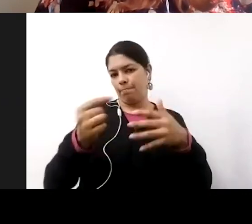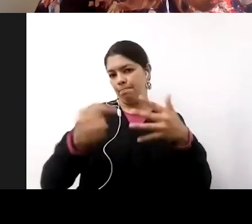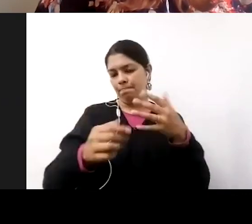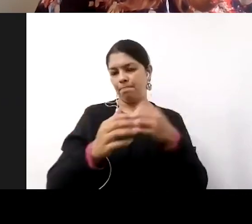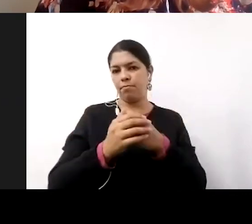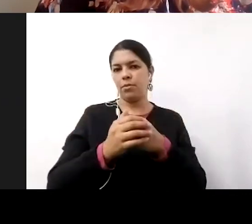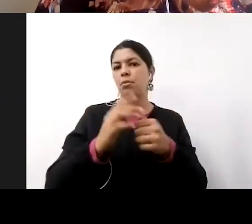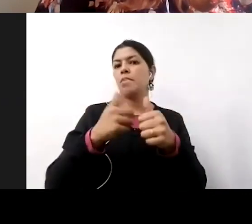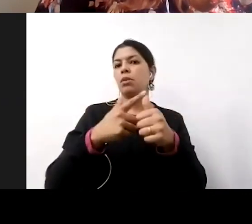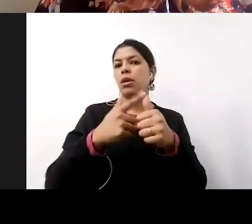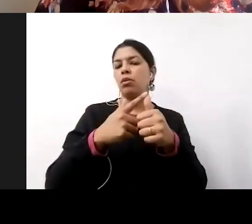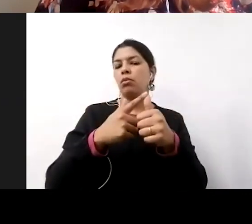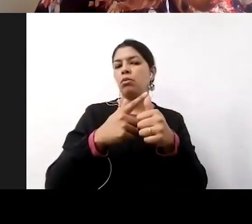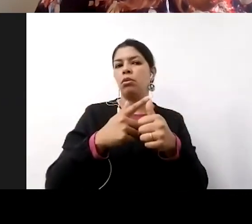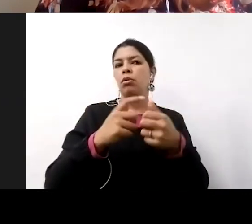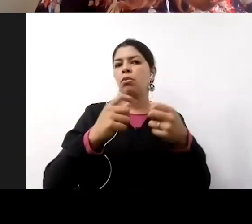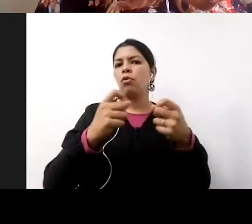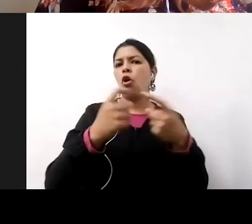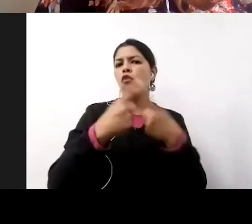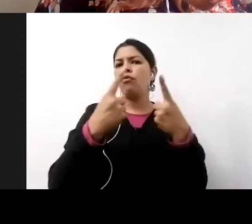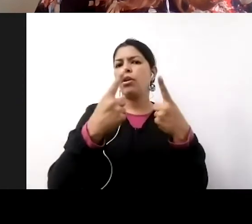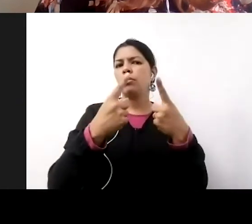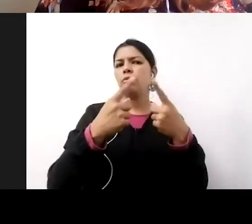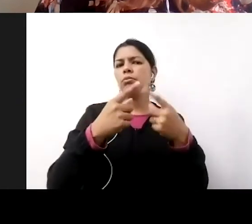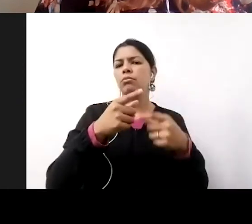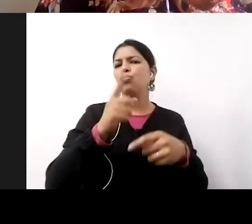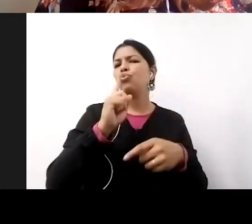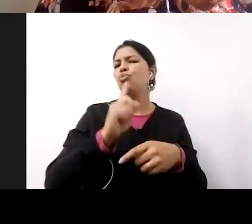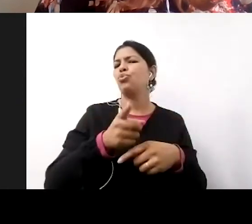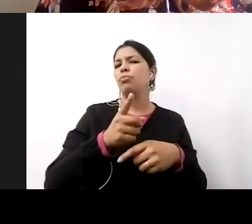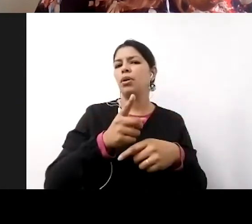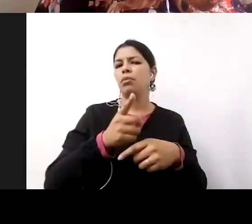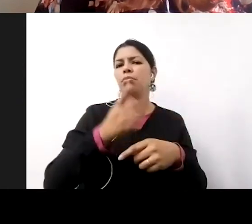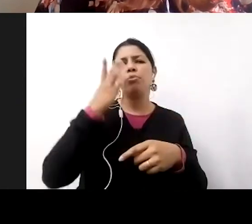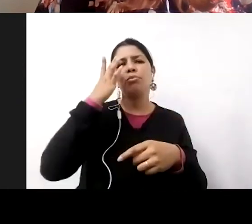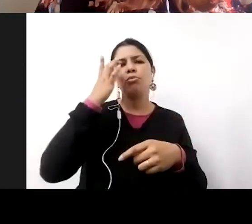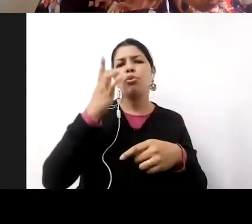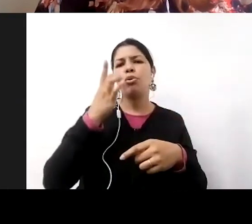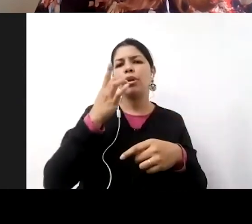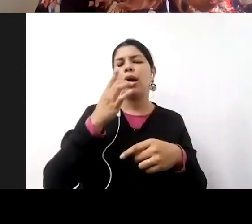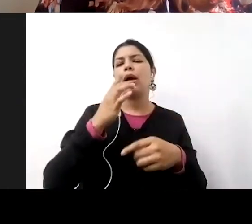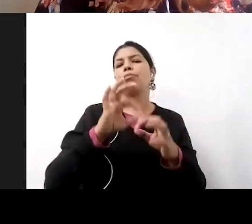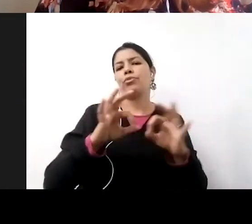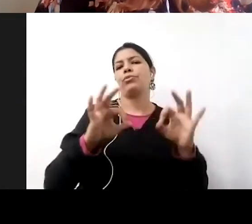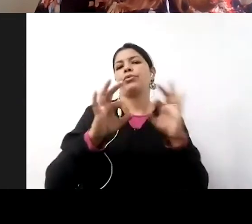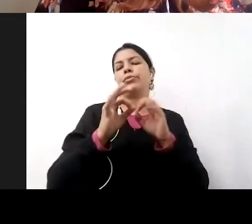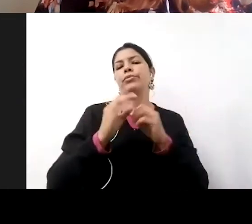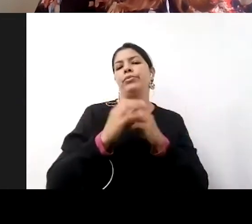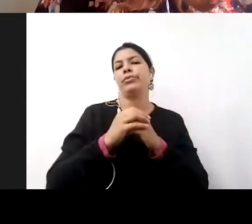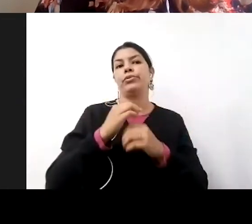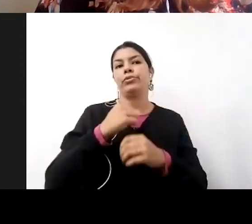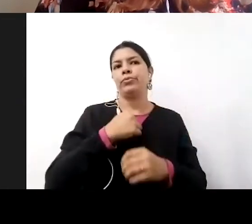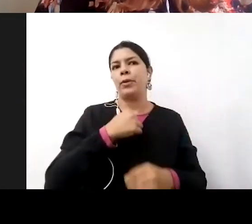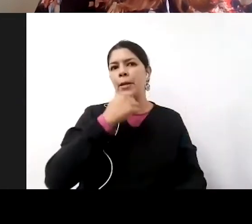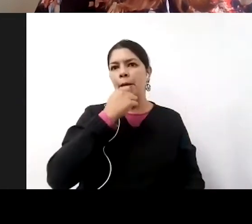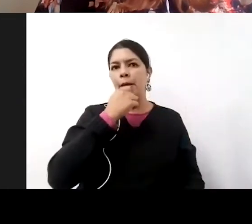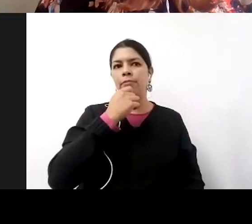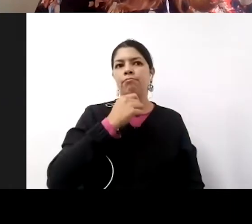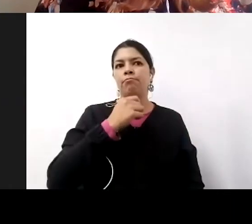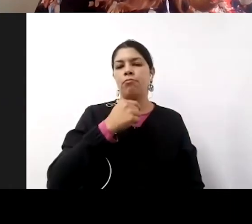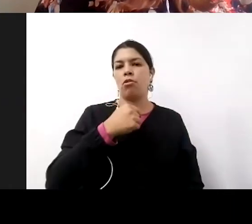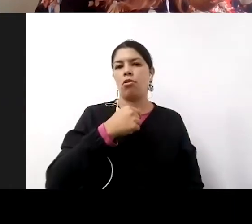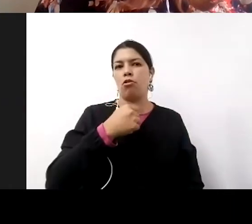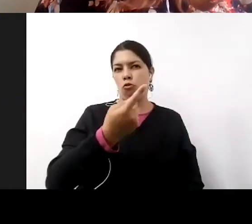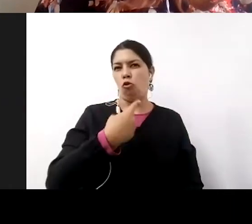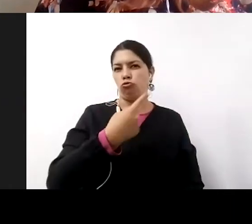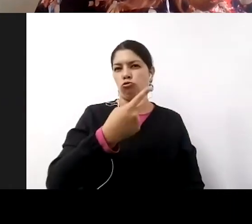conocer el motivo, la razón por la cual se dio este conflicto. Aquí debemos identificar quiénes son los implicados, en